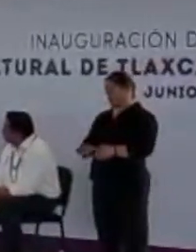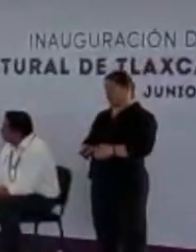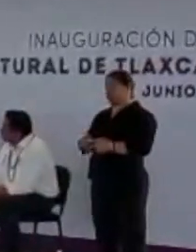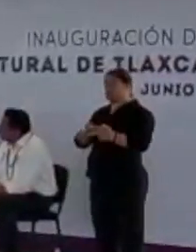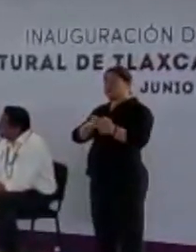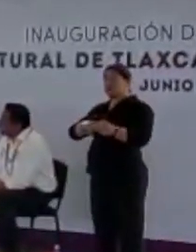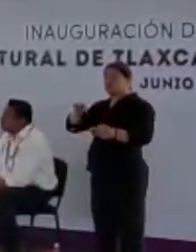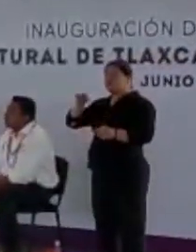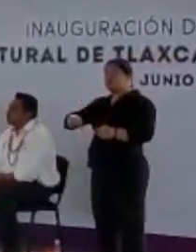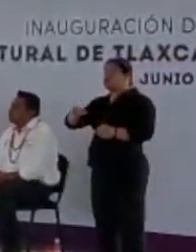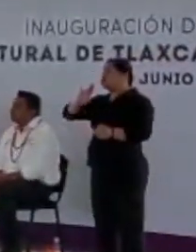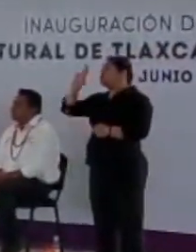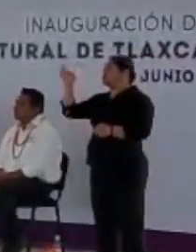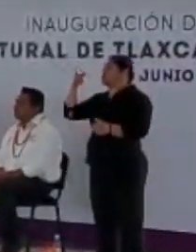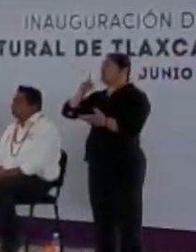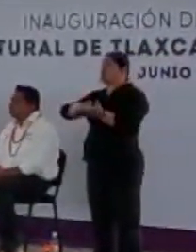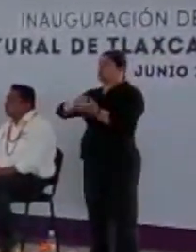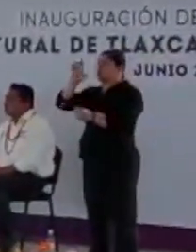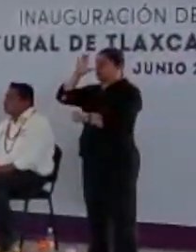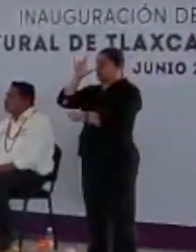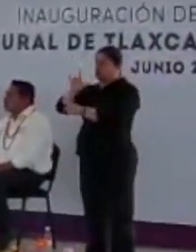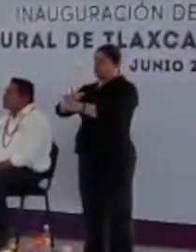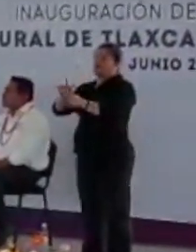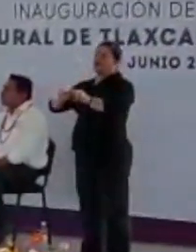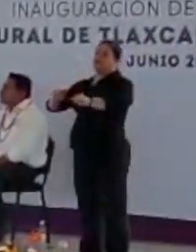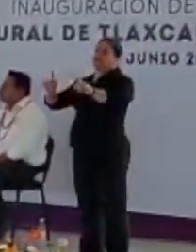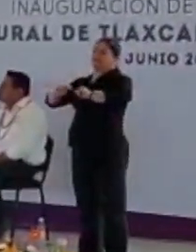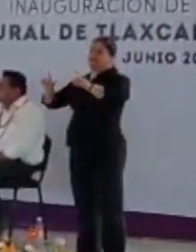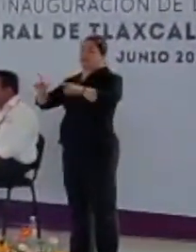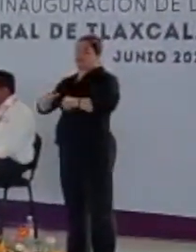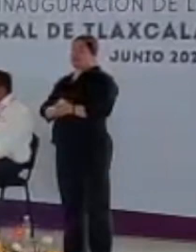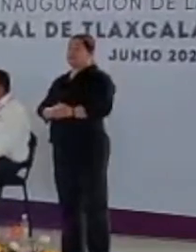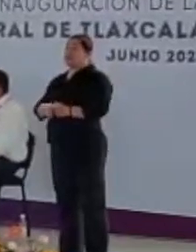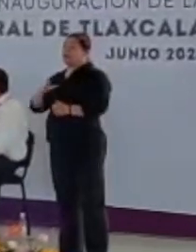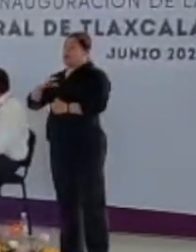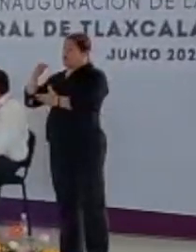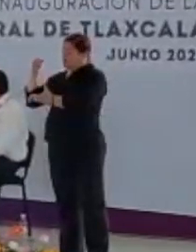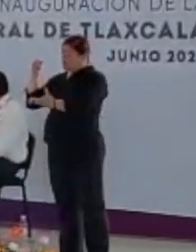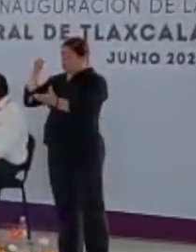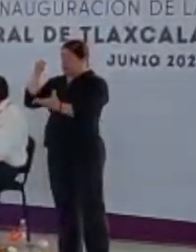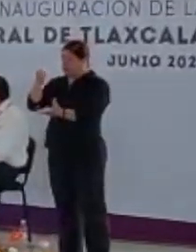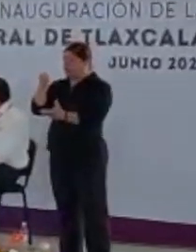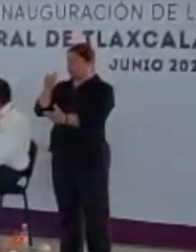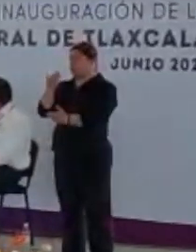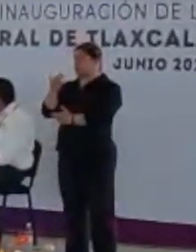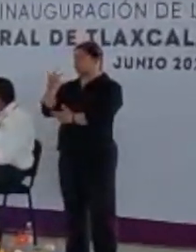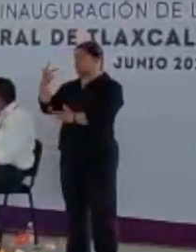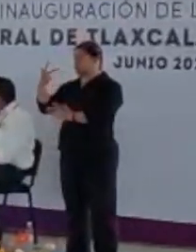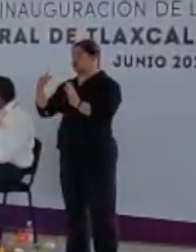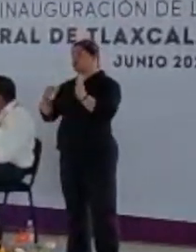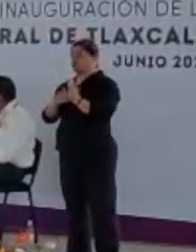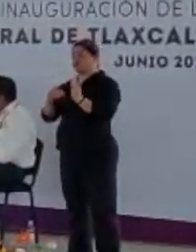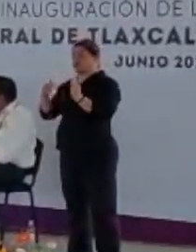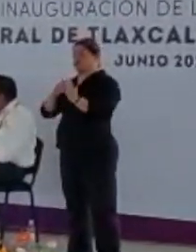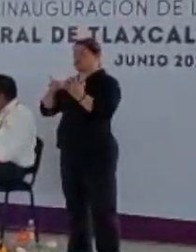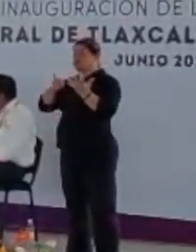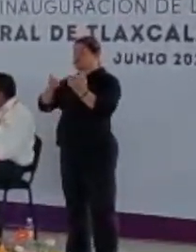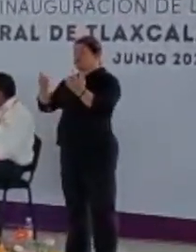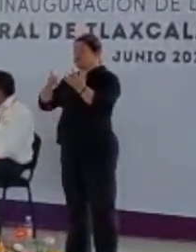Inauguramos hoy la Universidad Intercultural de Tlaxcala con una inversión total de